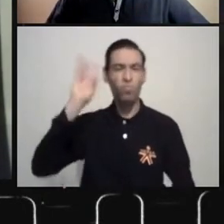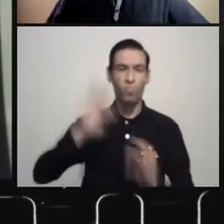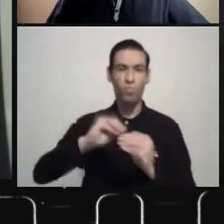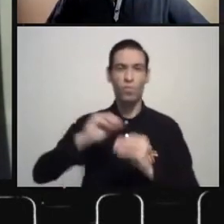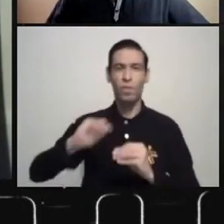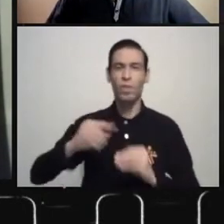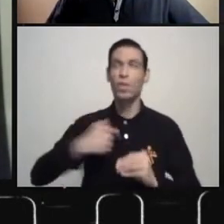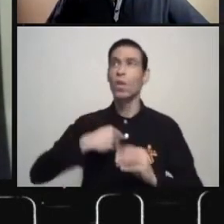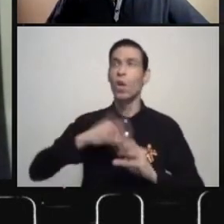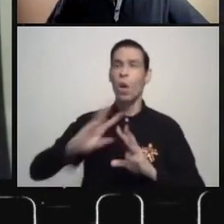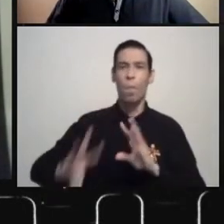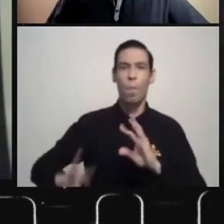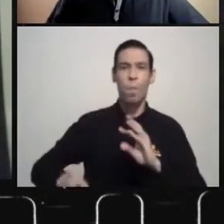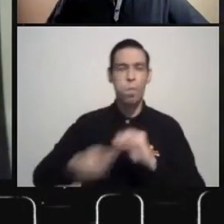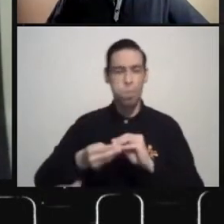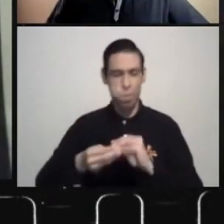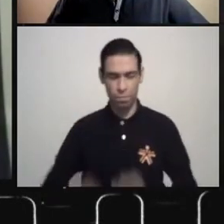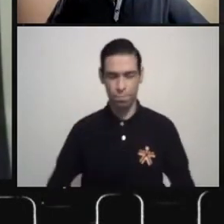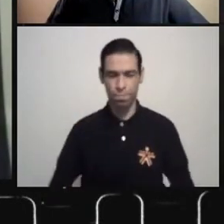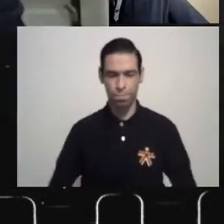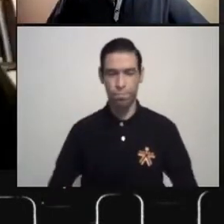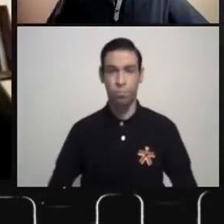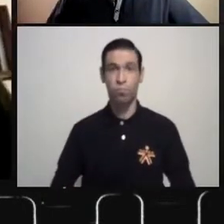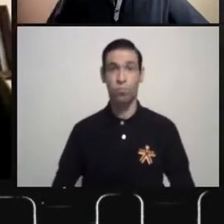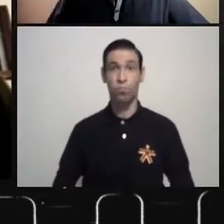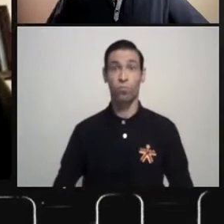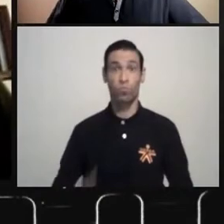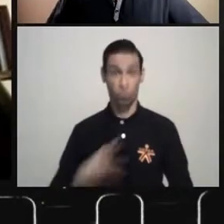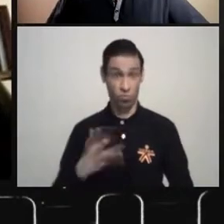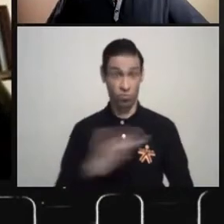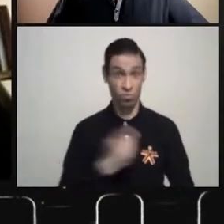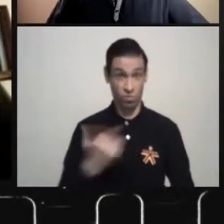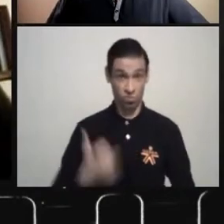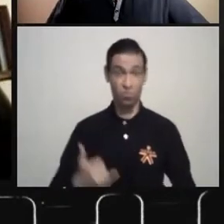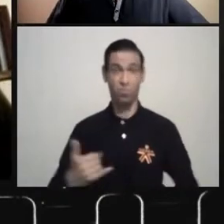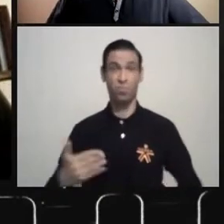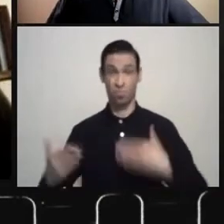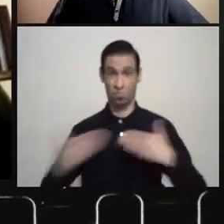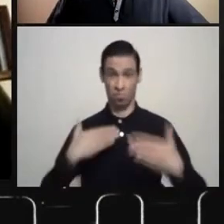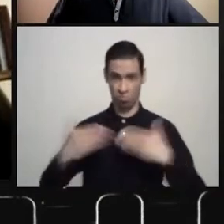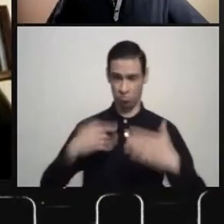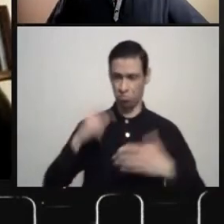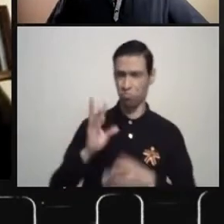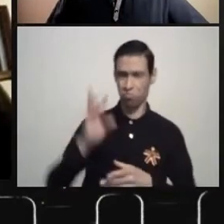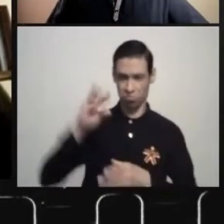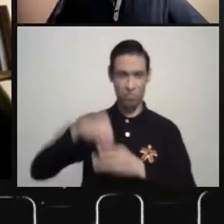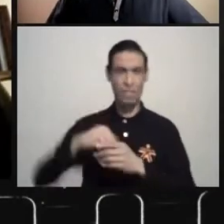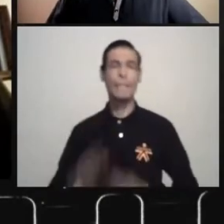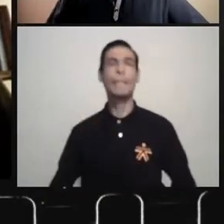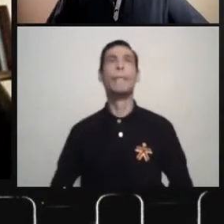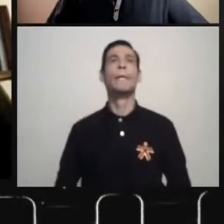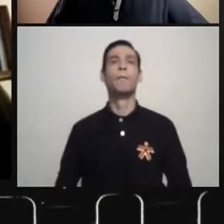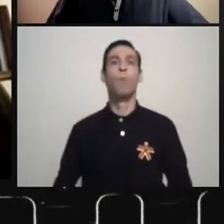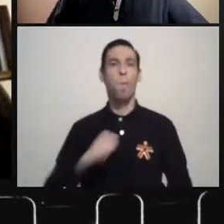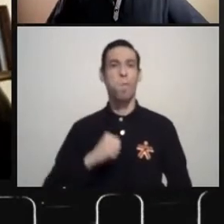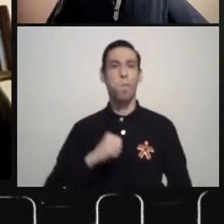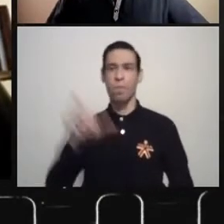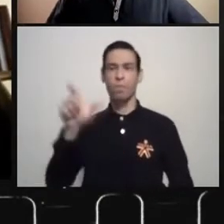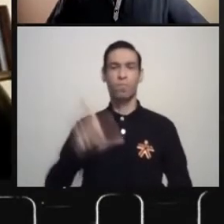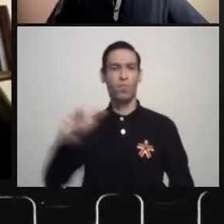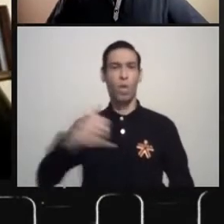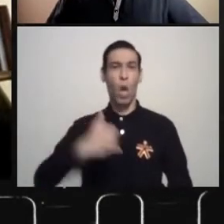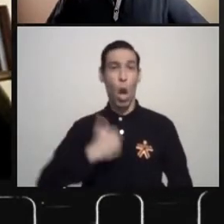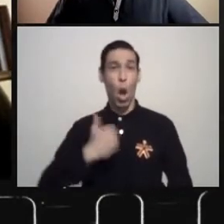ejemplos. Nosotros ahorita en la serie teníamos un pelado que se llama Anthony, que era de producción, ¿sí o no, Andrés? Y el pelado ahorita